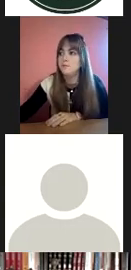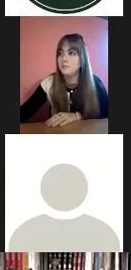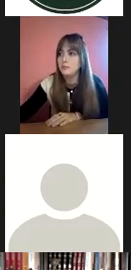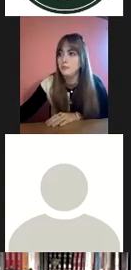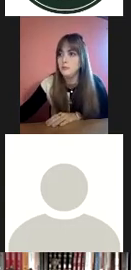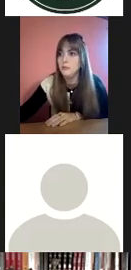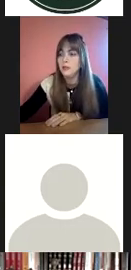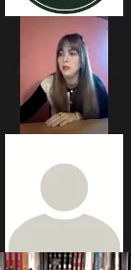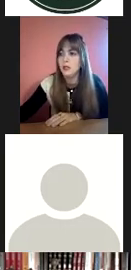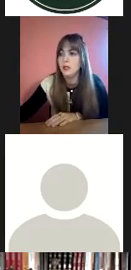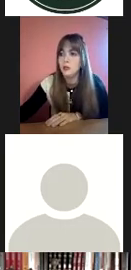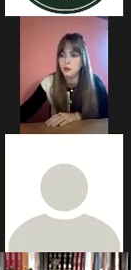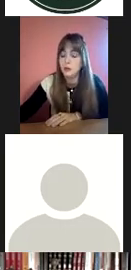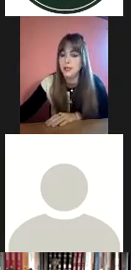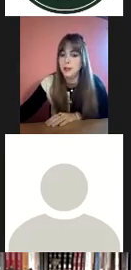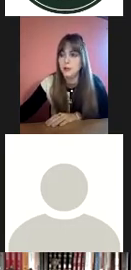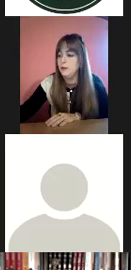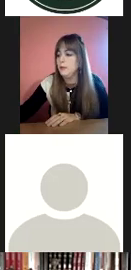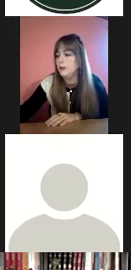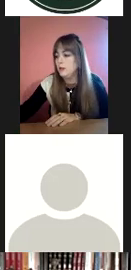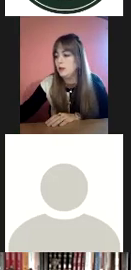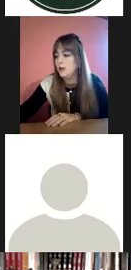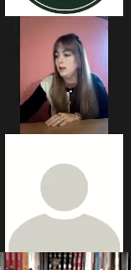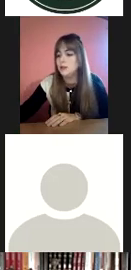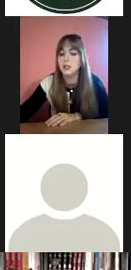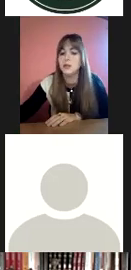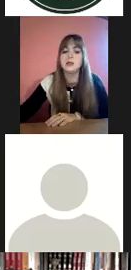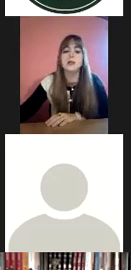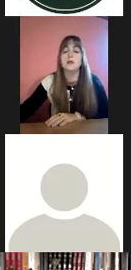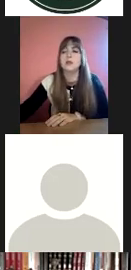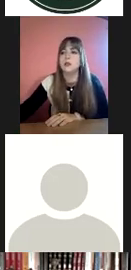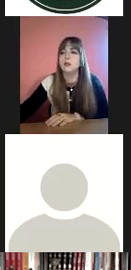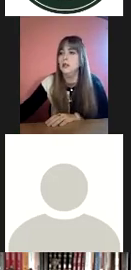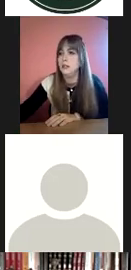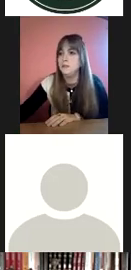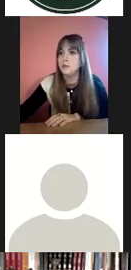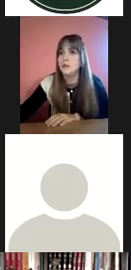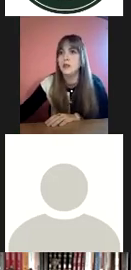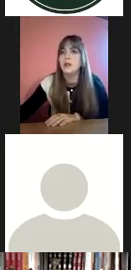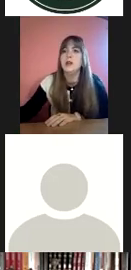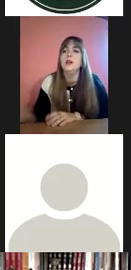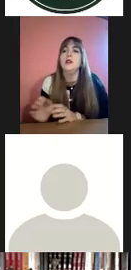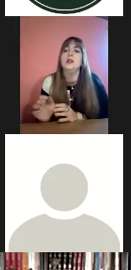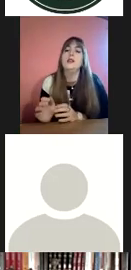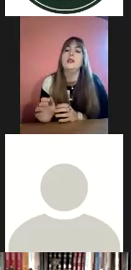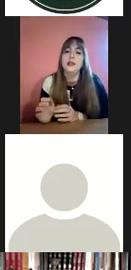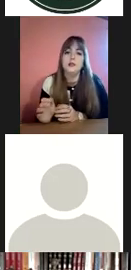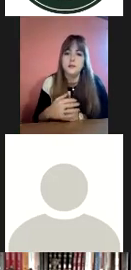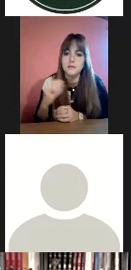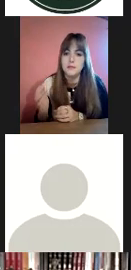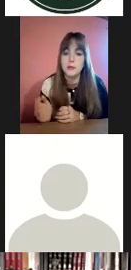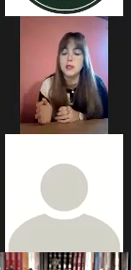esperando. ¿Cómo solucionarlo, no? Esto es lo que nos llevó a hacer este proyecto de ley. Lo